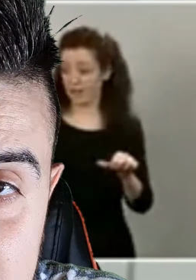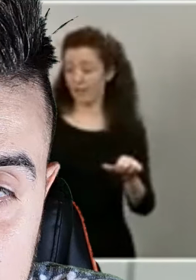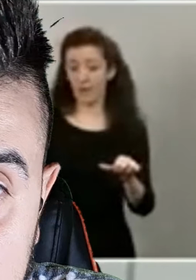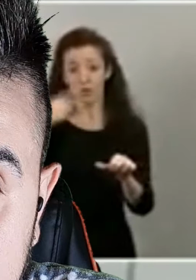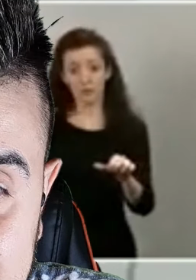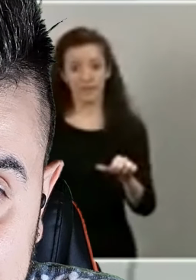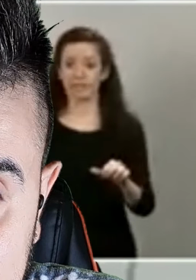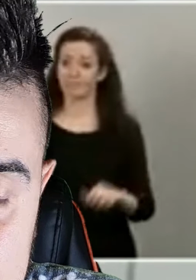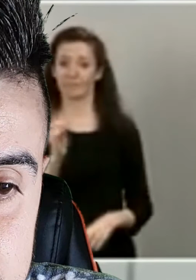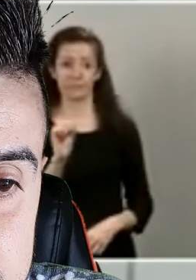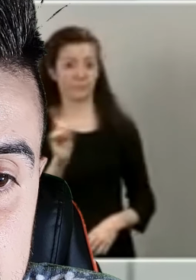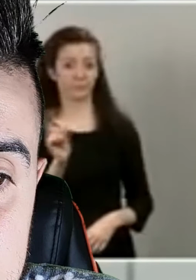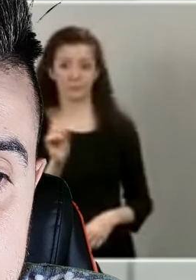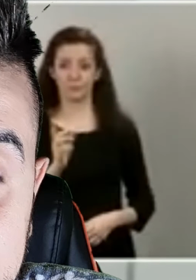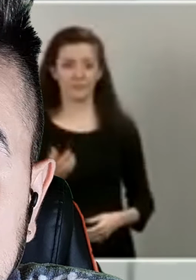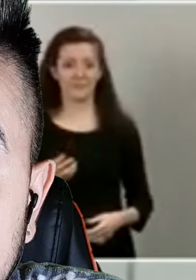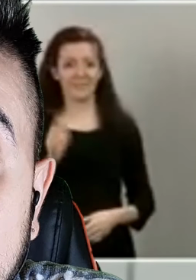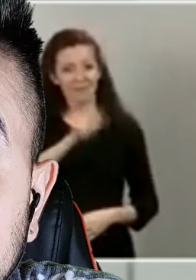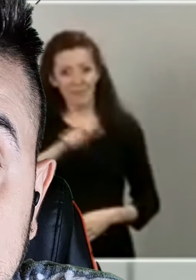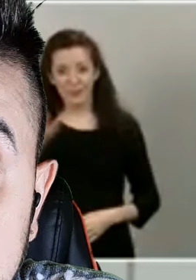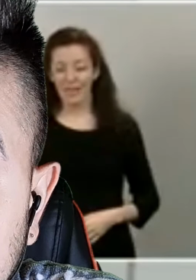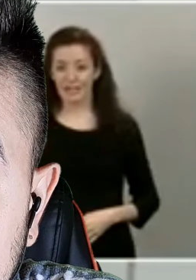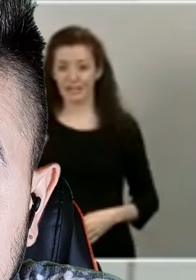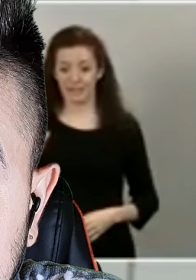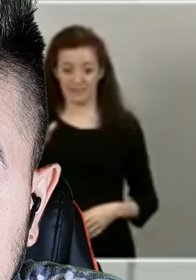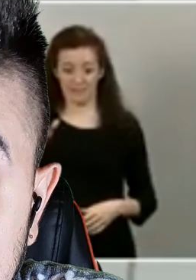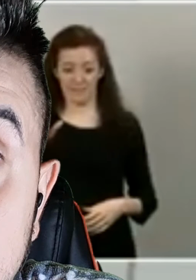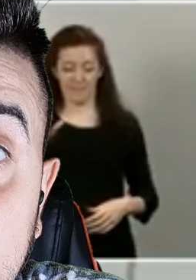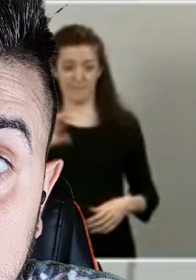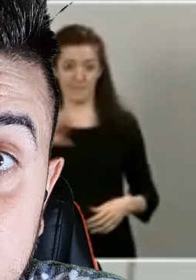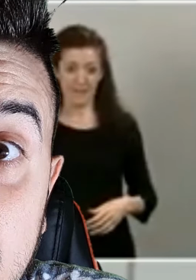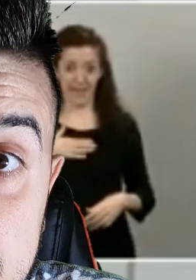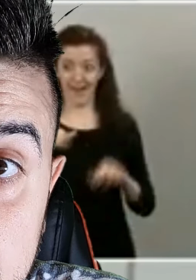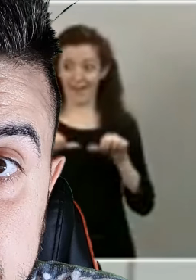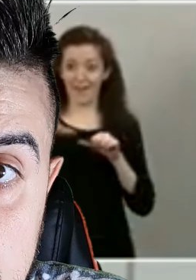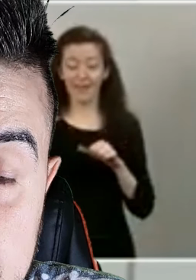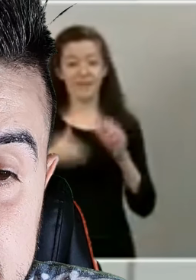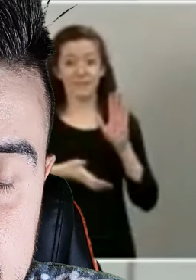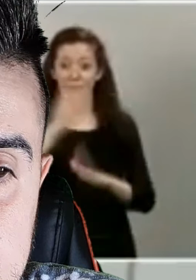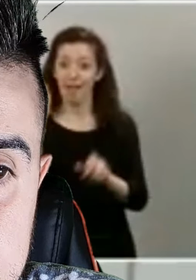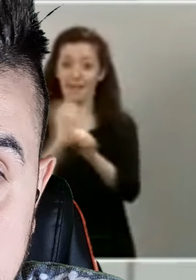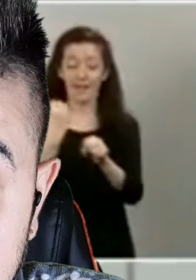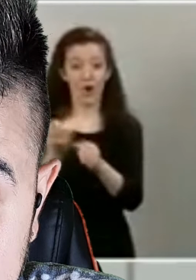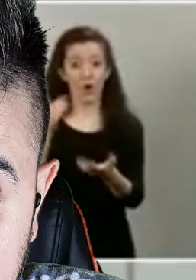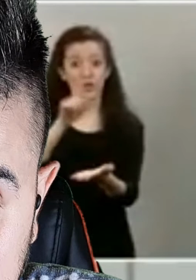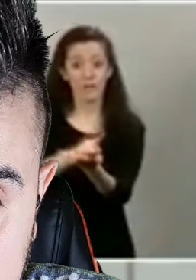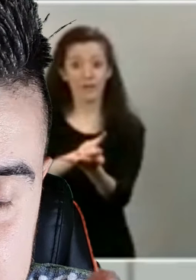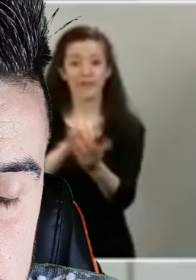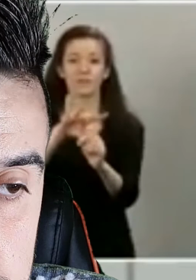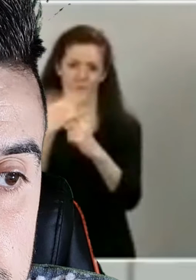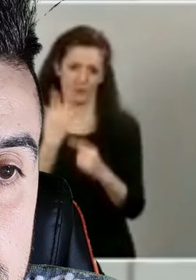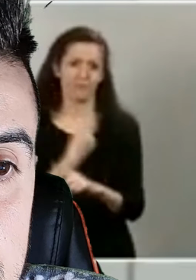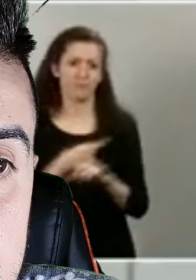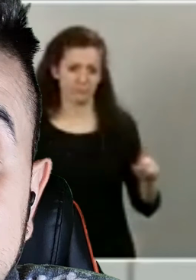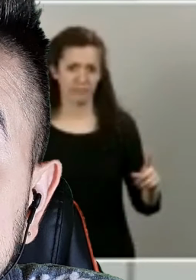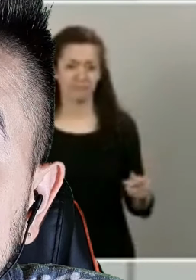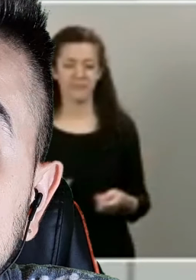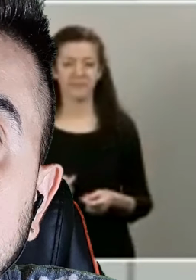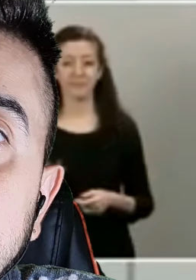tiene hipoteca no tiene más vale que está pagando 600 euros yo me caso paga dos mil doscientos vale para ponernos en el caso